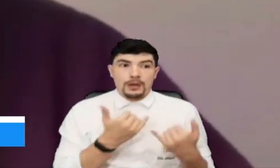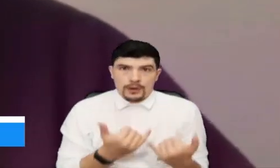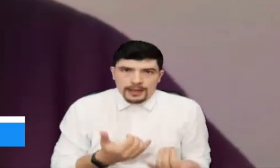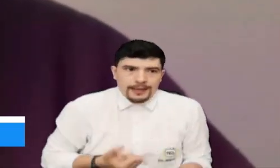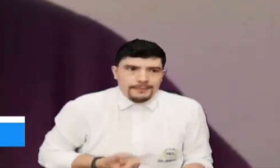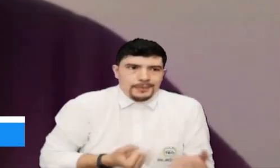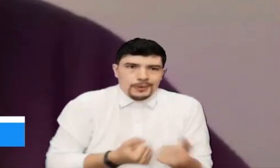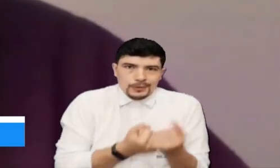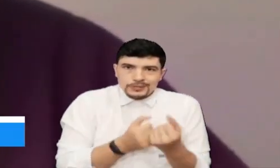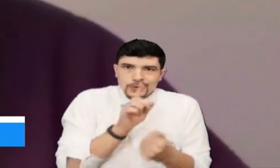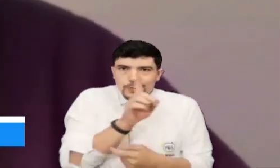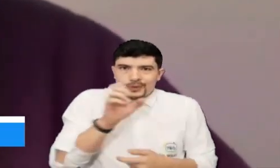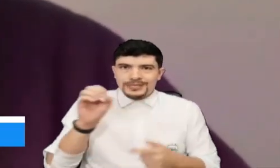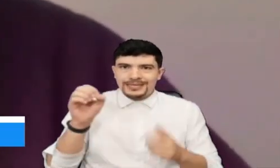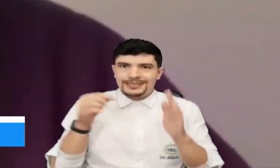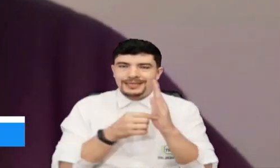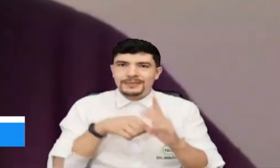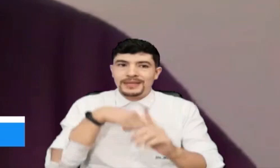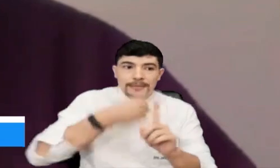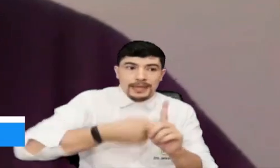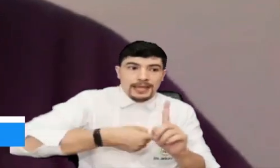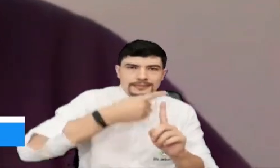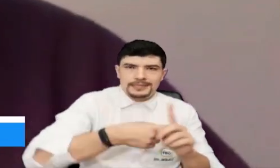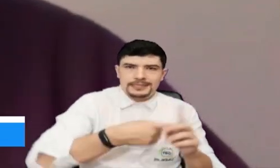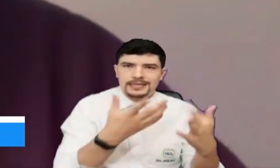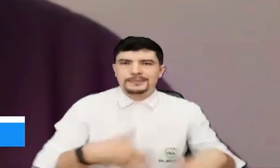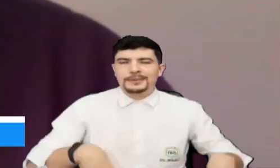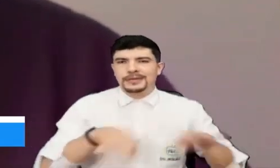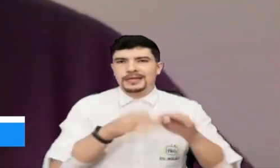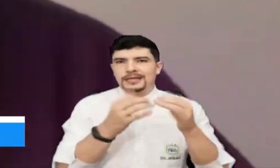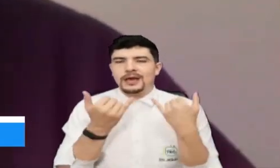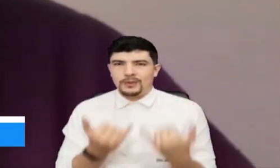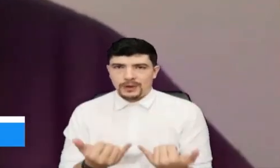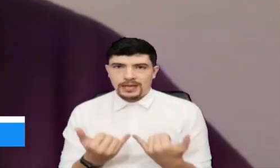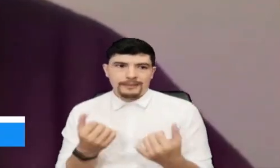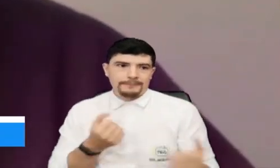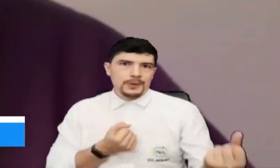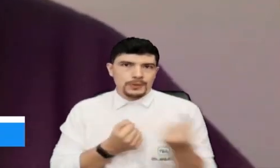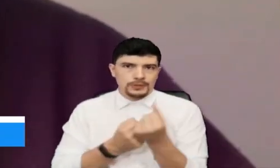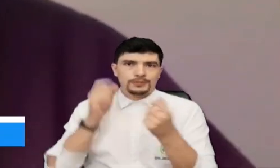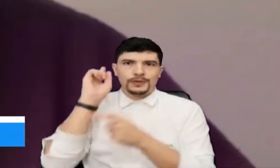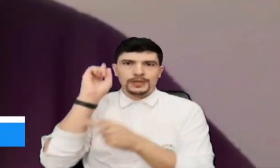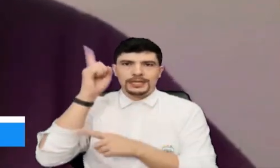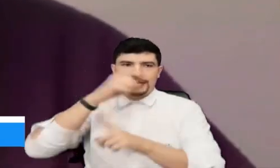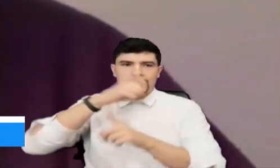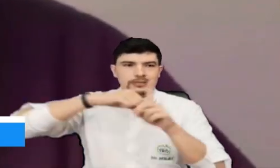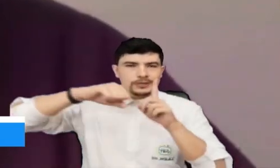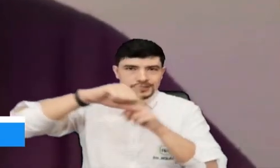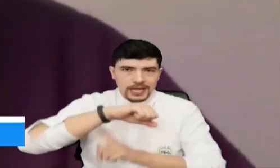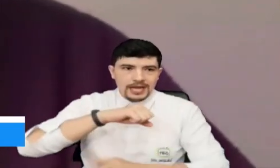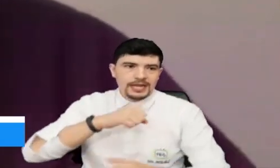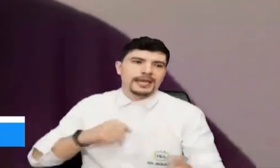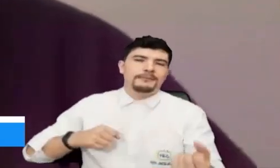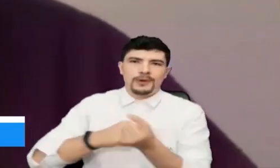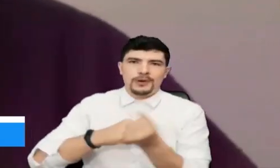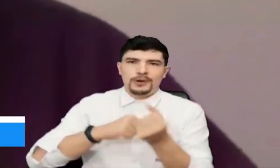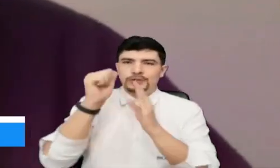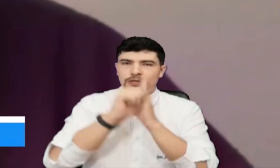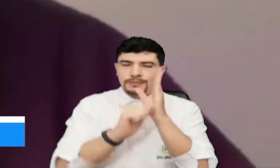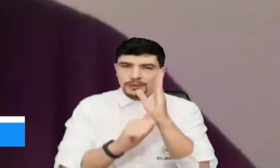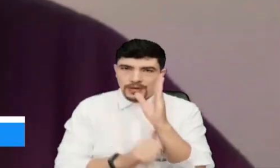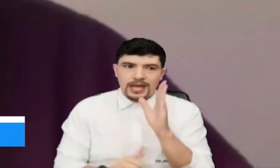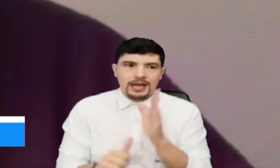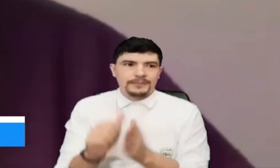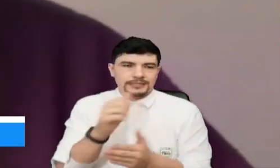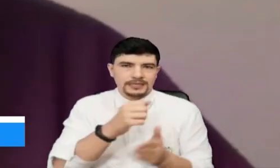plataforma invaluable para la modernización de la política social y la consolidación de programas de transferencias monetarias hacia el futuro. Es